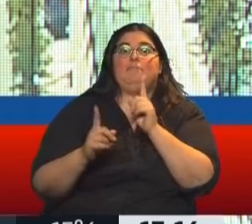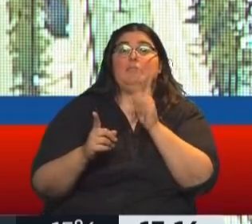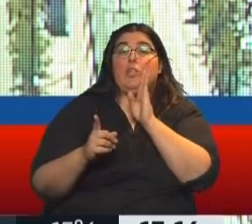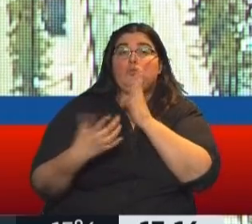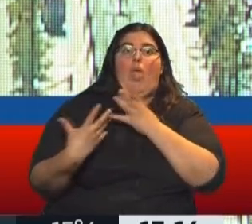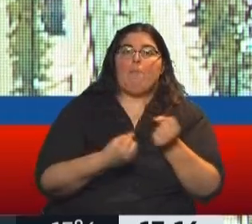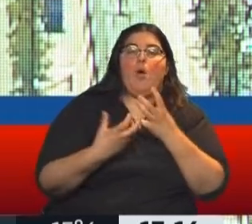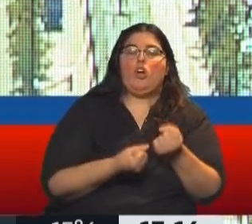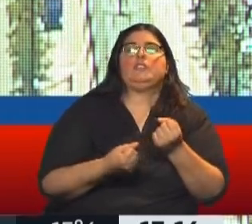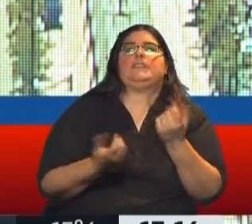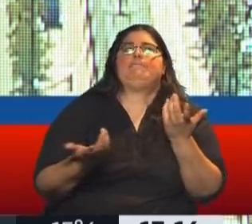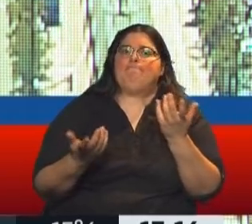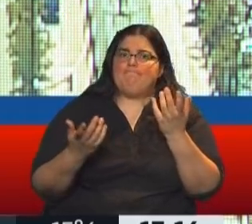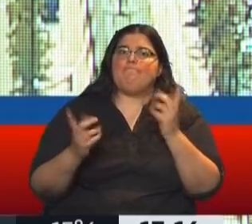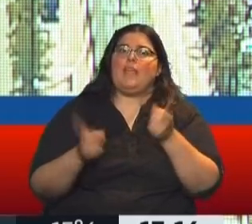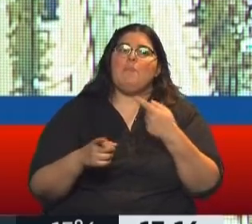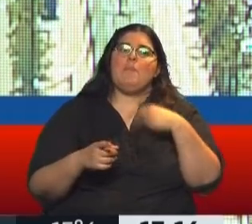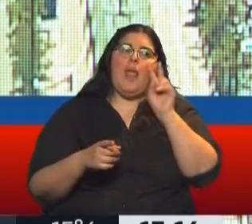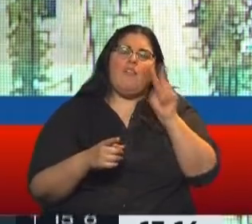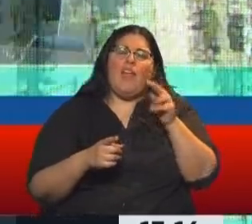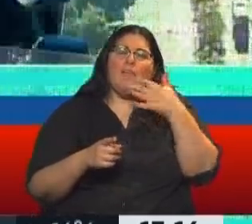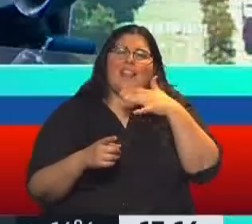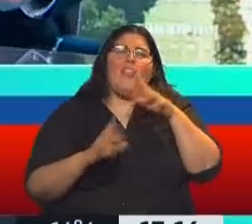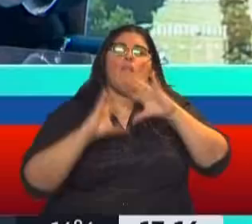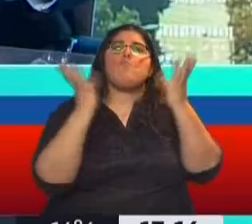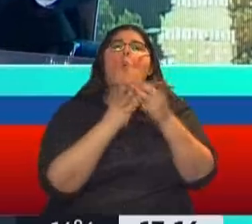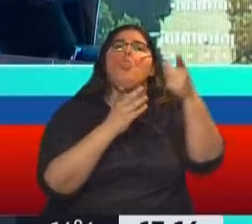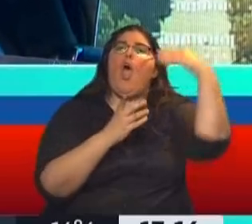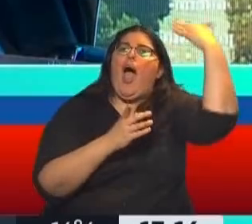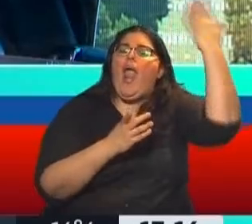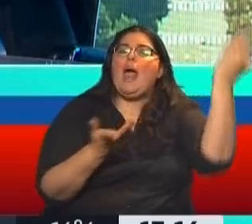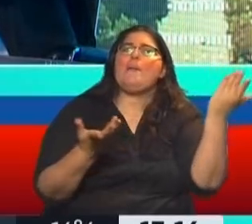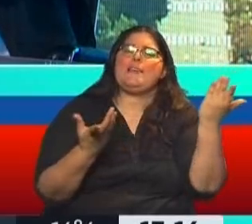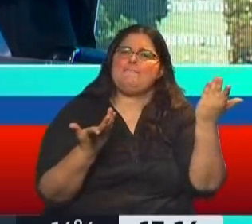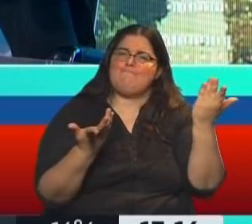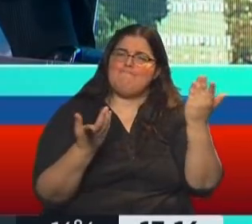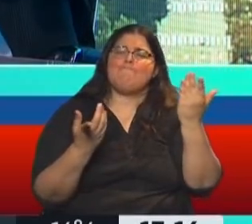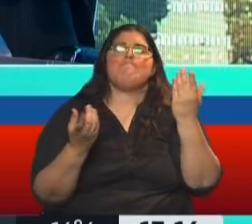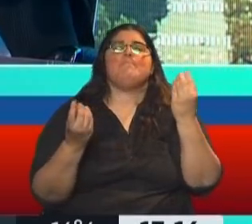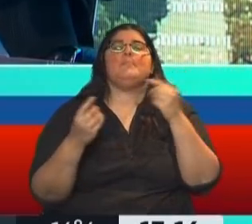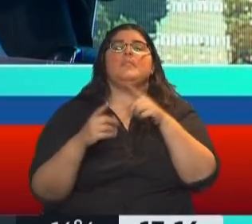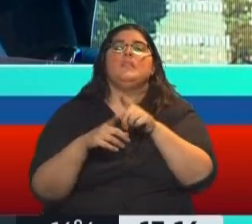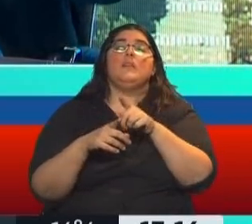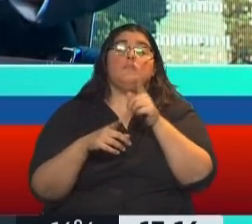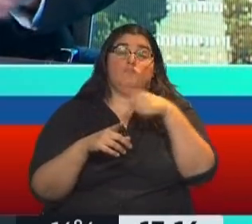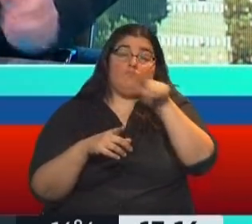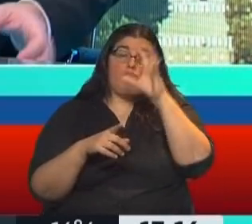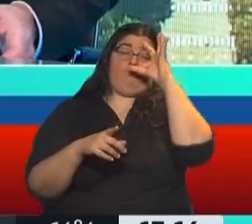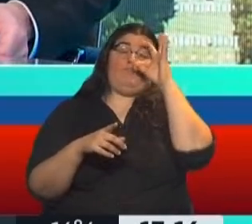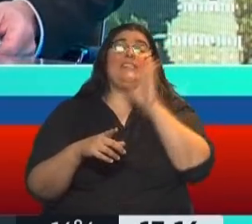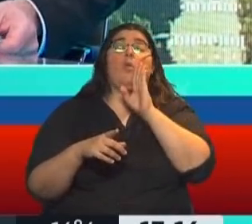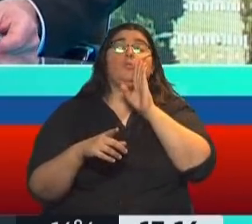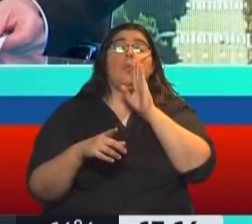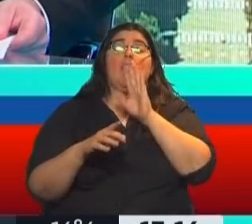para entender lo que pasa en el mundo árabe y en este caso en Asia Central, digamos, ¿no? Porque recordemos, Estados Unidos invade